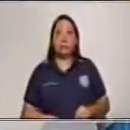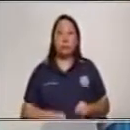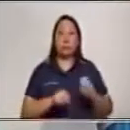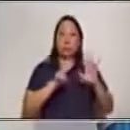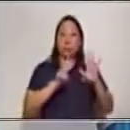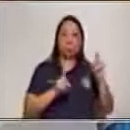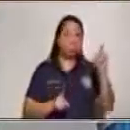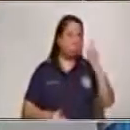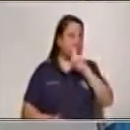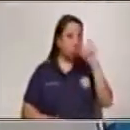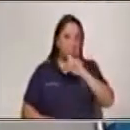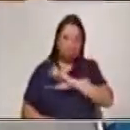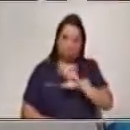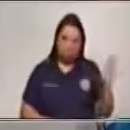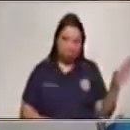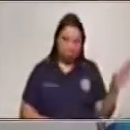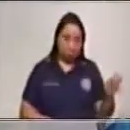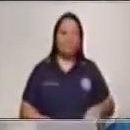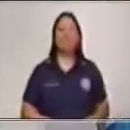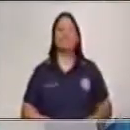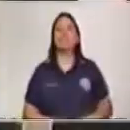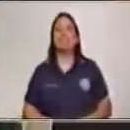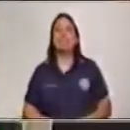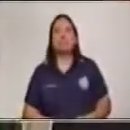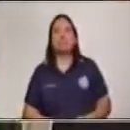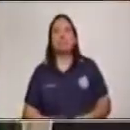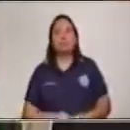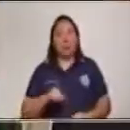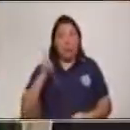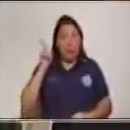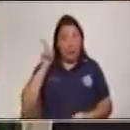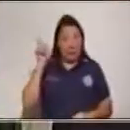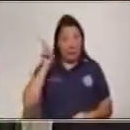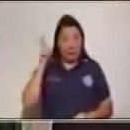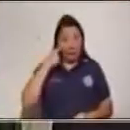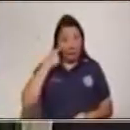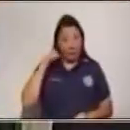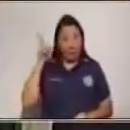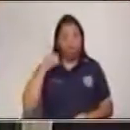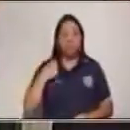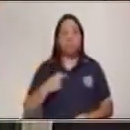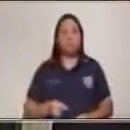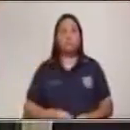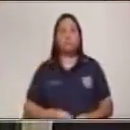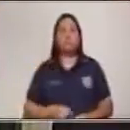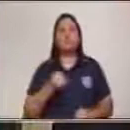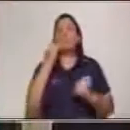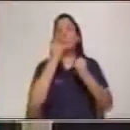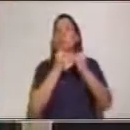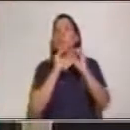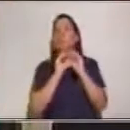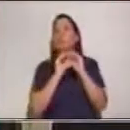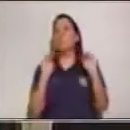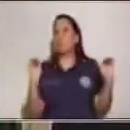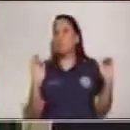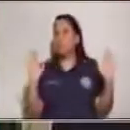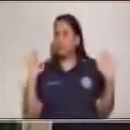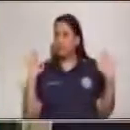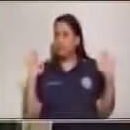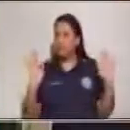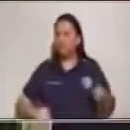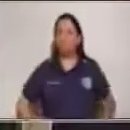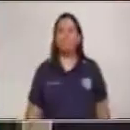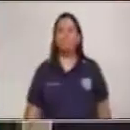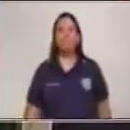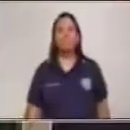el 7 tampoco. Es ahí, en este caso, donde termina nuestro